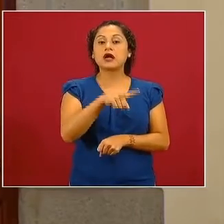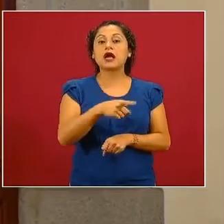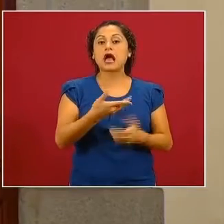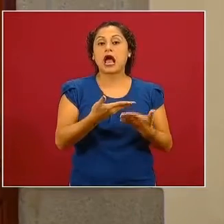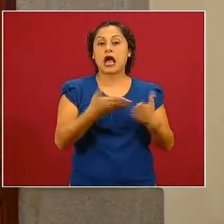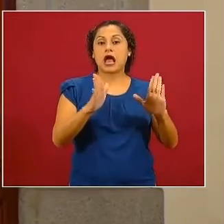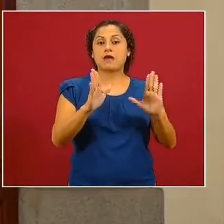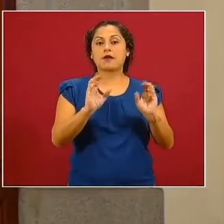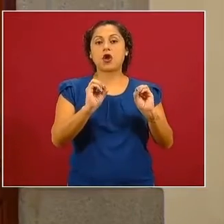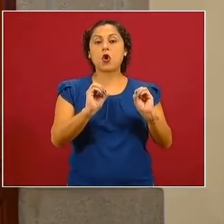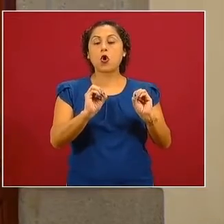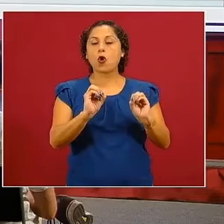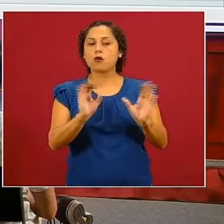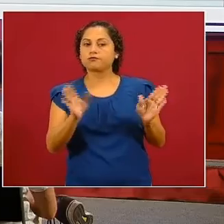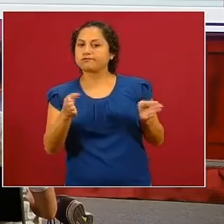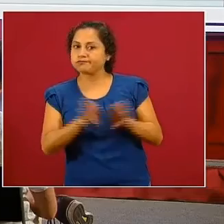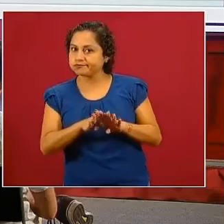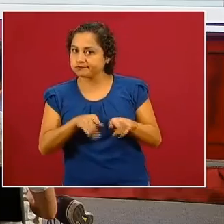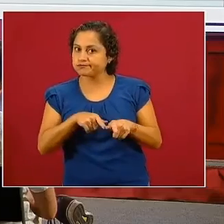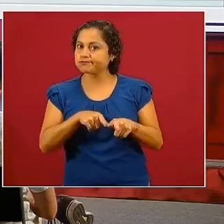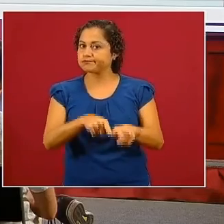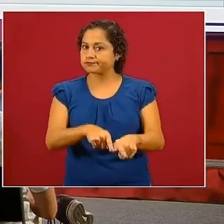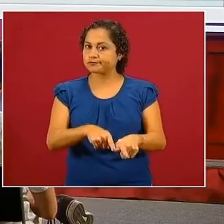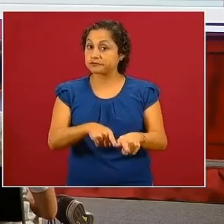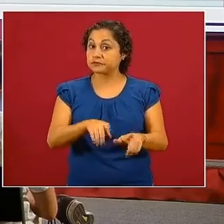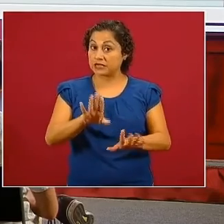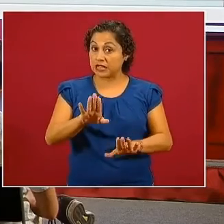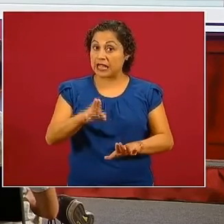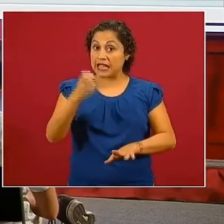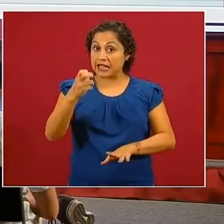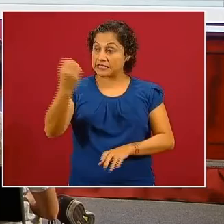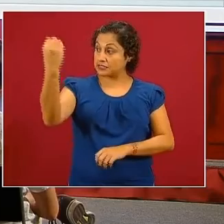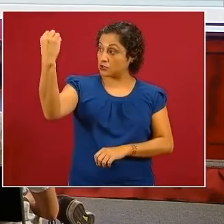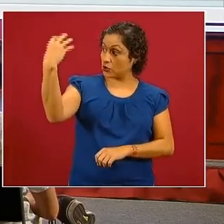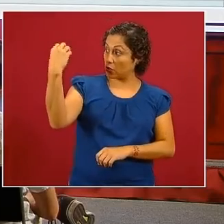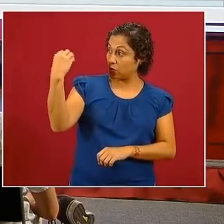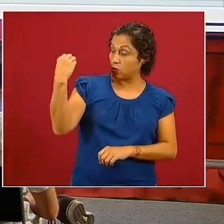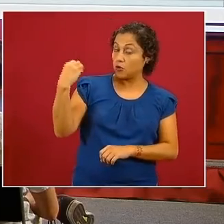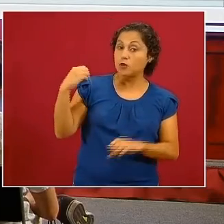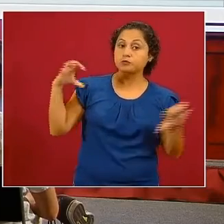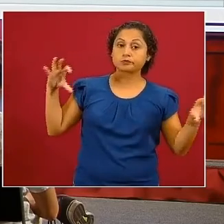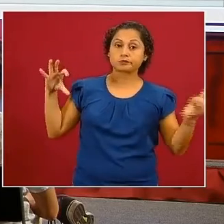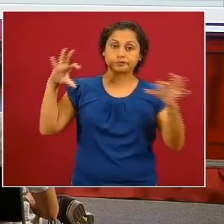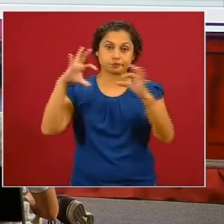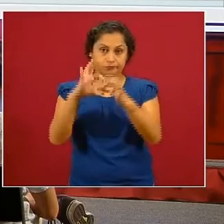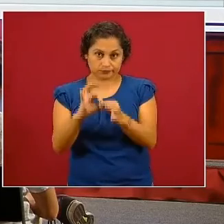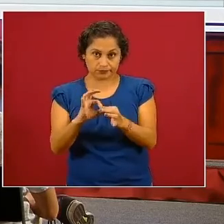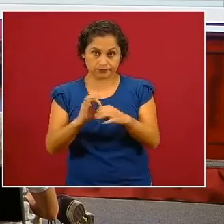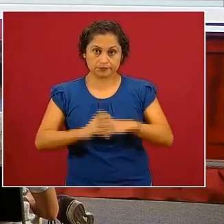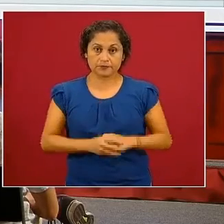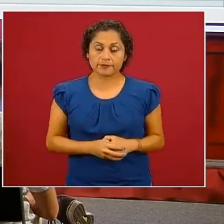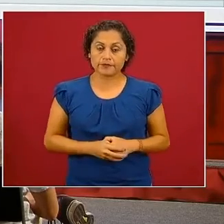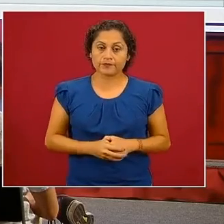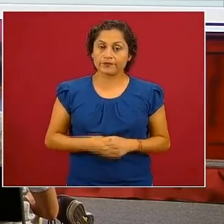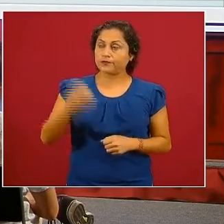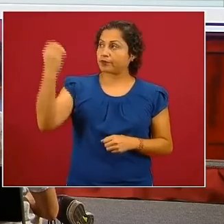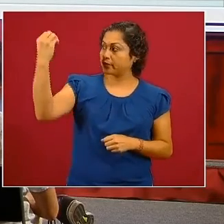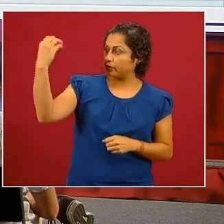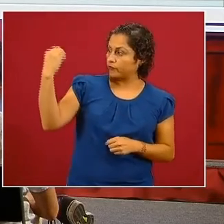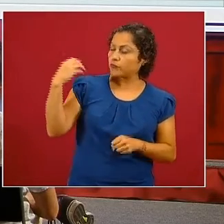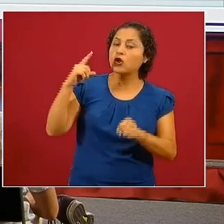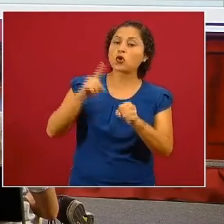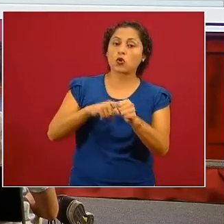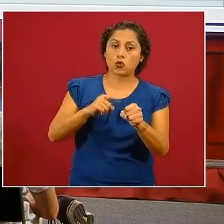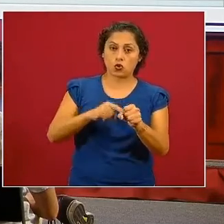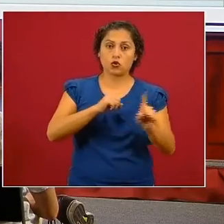medida correspondiente. Por eso en cada uno de los niveles, que son representados también por colores, las actividades tienen